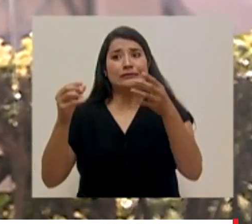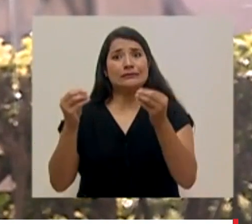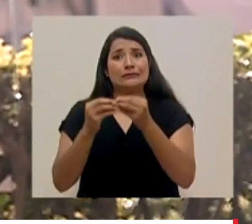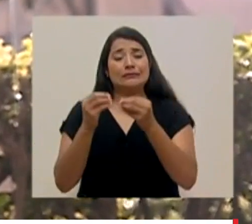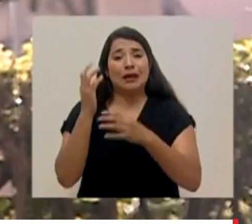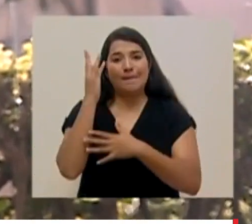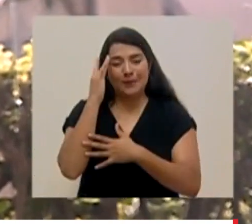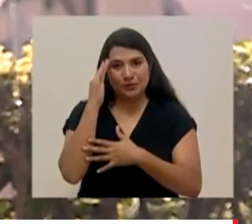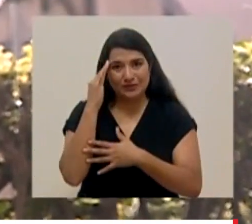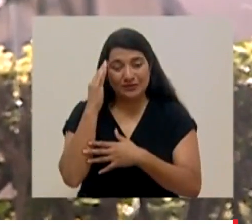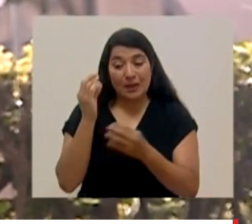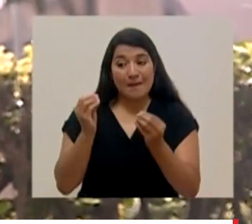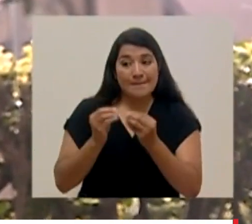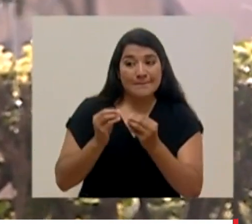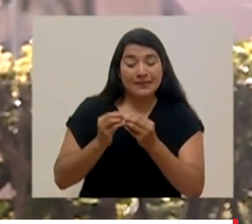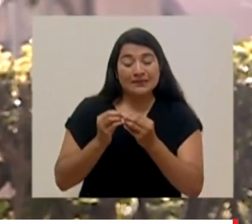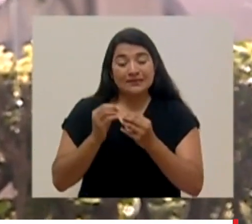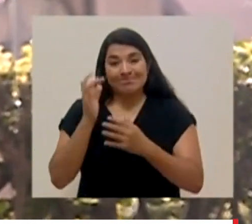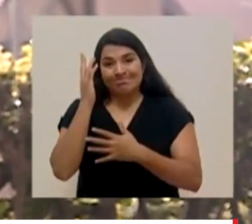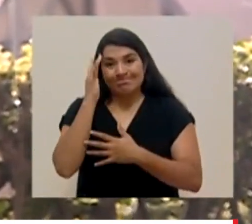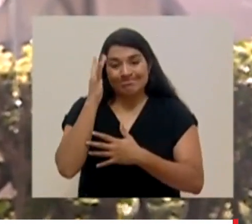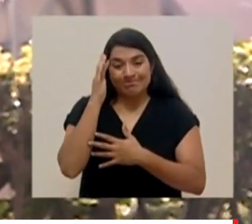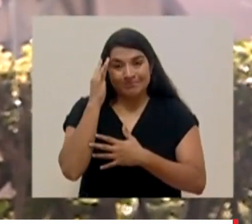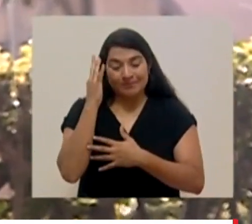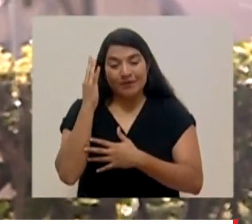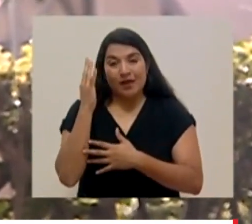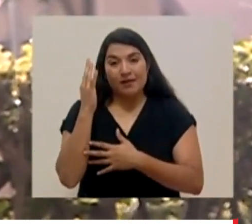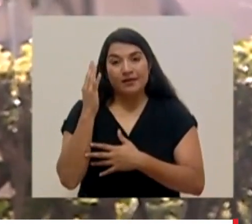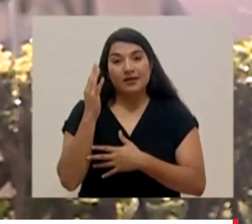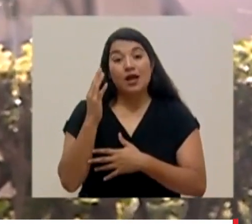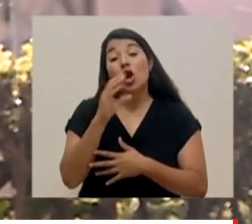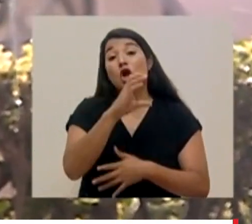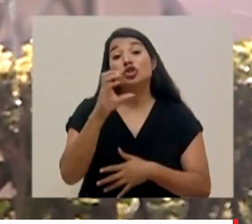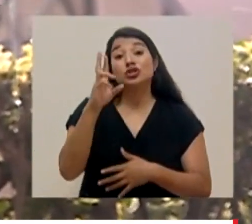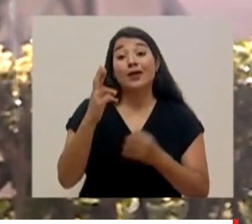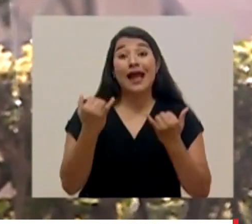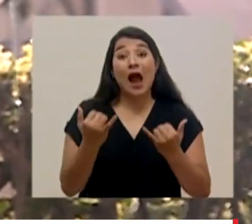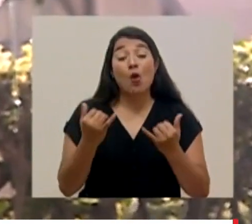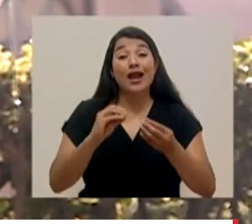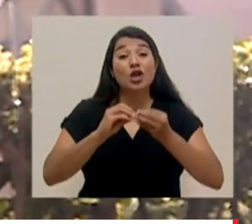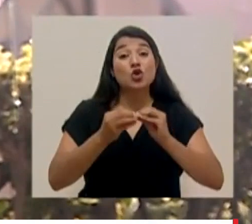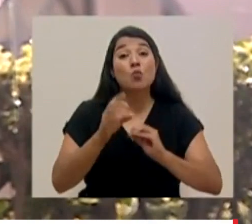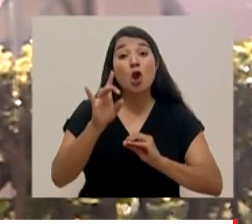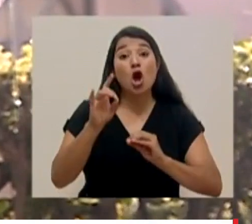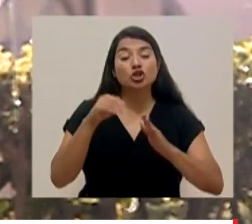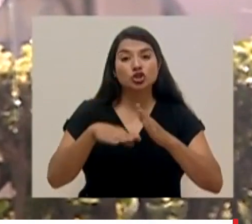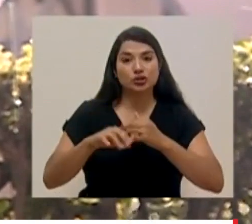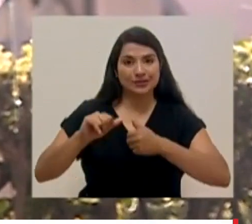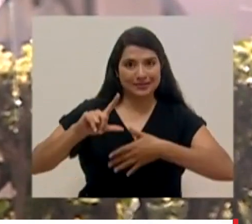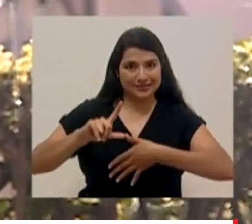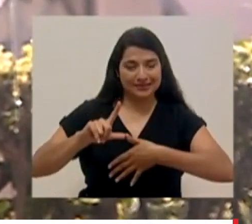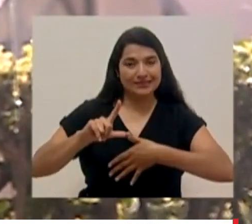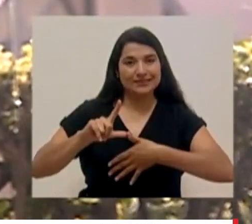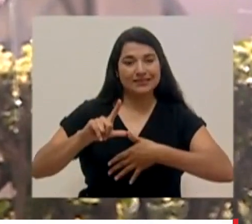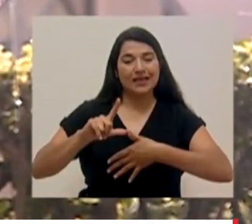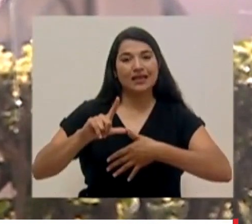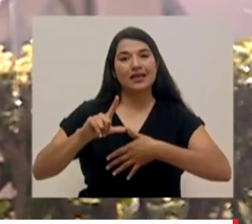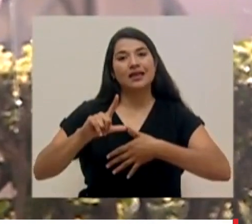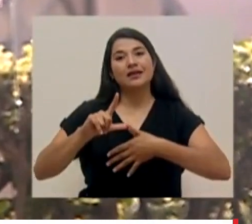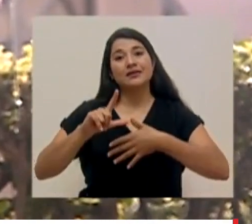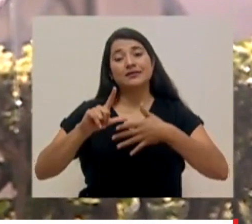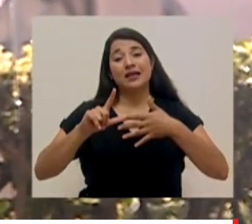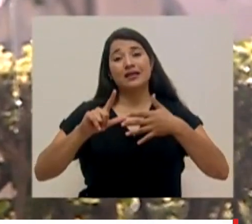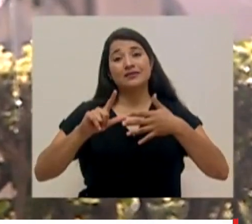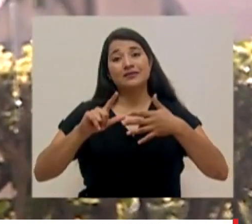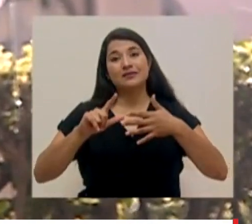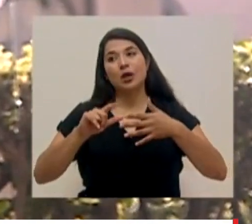preocupantes, más inquietantes, número 8 en Latinoamérica en estos momentos, por encima de todas